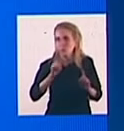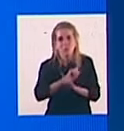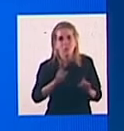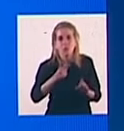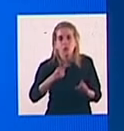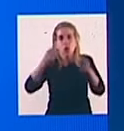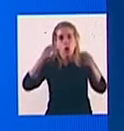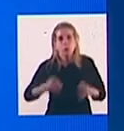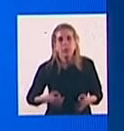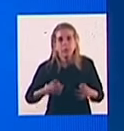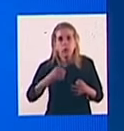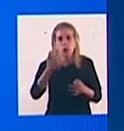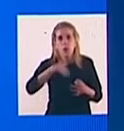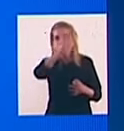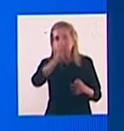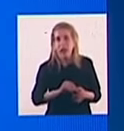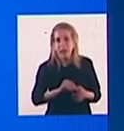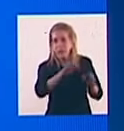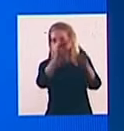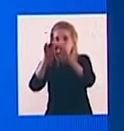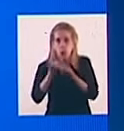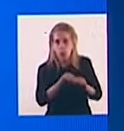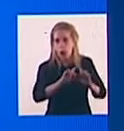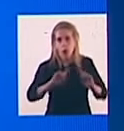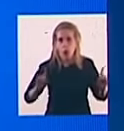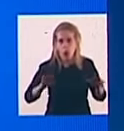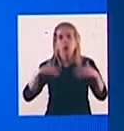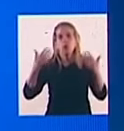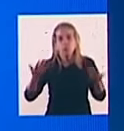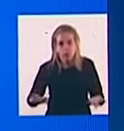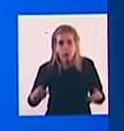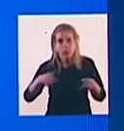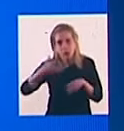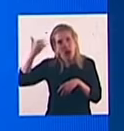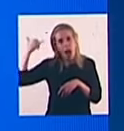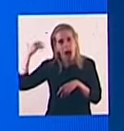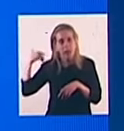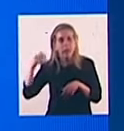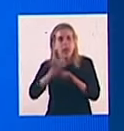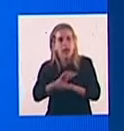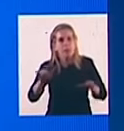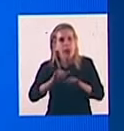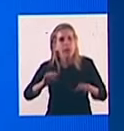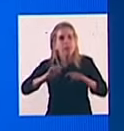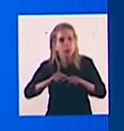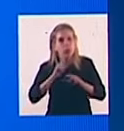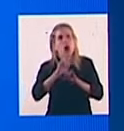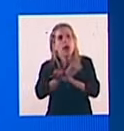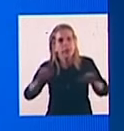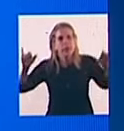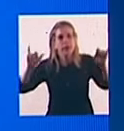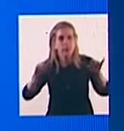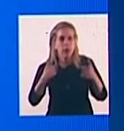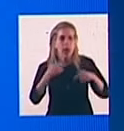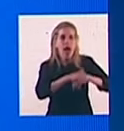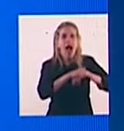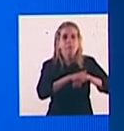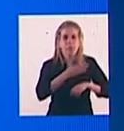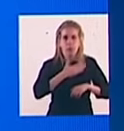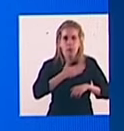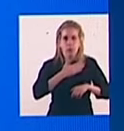los intendentes en el control de los precios en los supermercados con militantes. Muchos intendentes del conurbano, gente